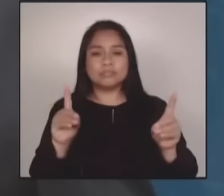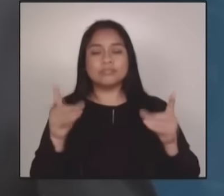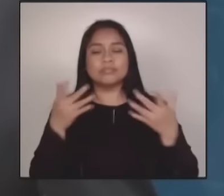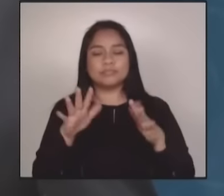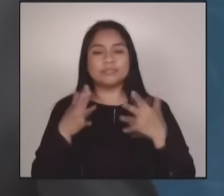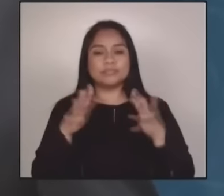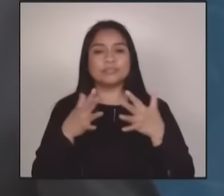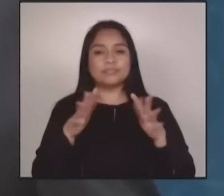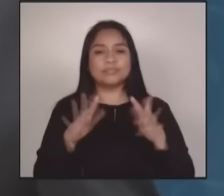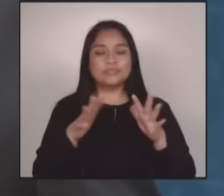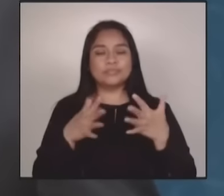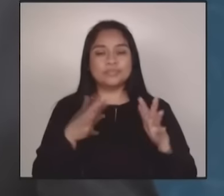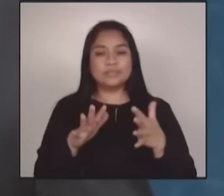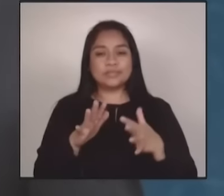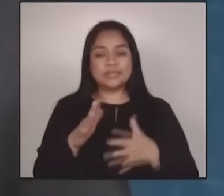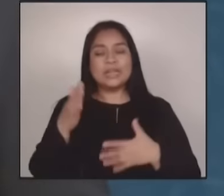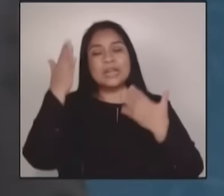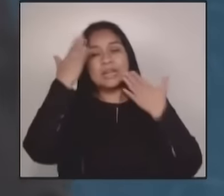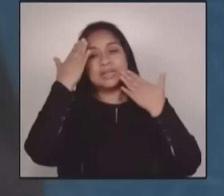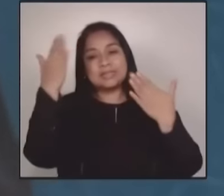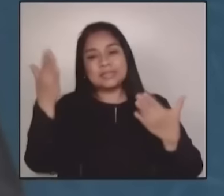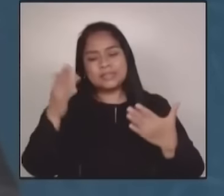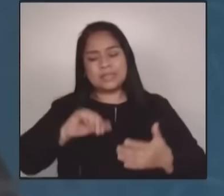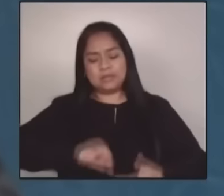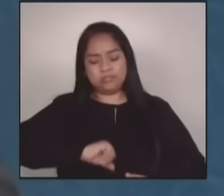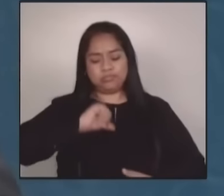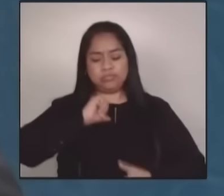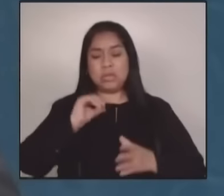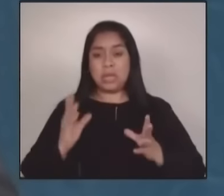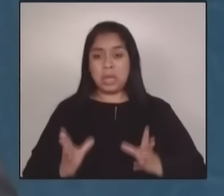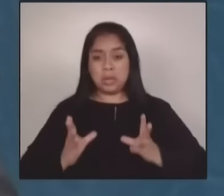La gratitud y el honor del cargo que asumo hoy